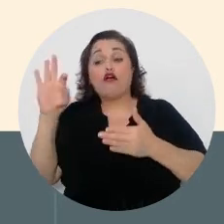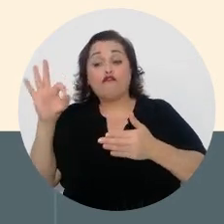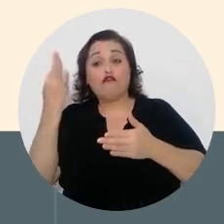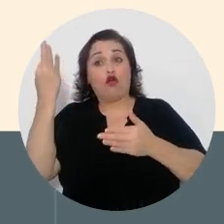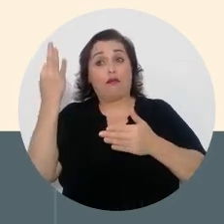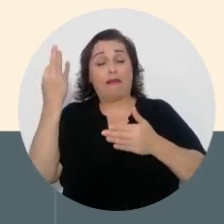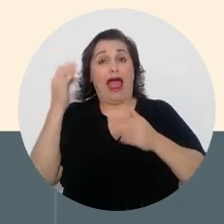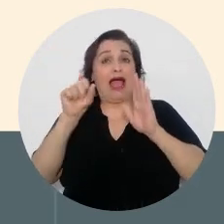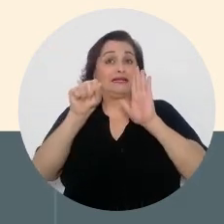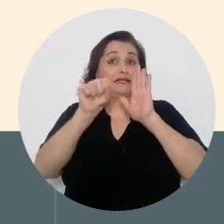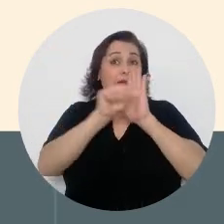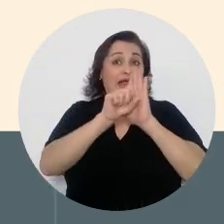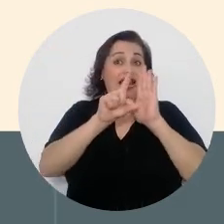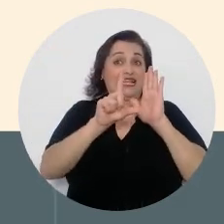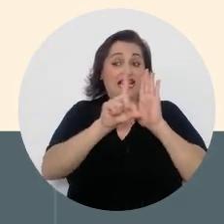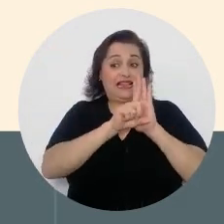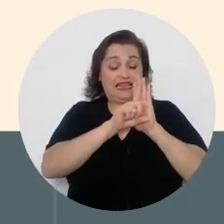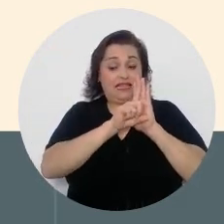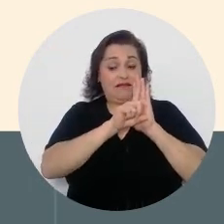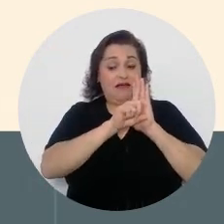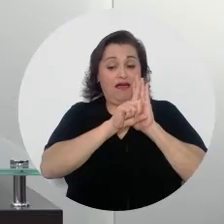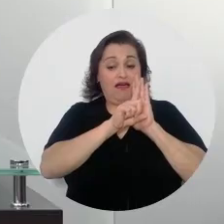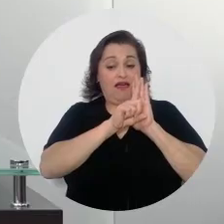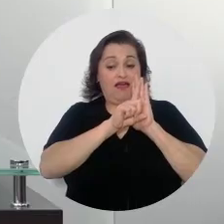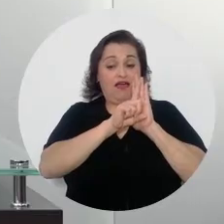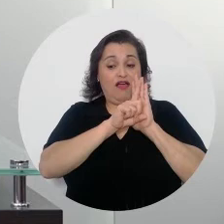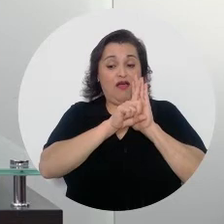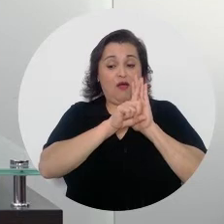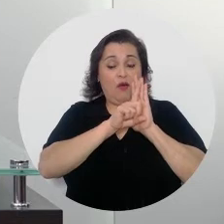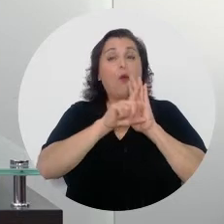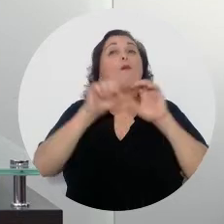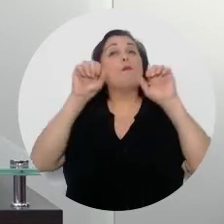alguna forma la Asamblea Legislativa